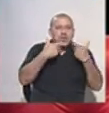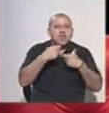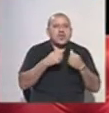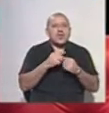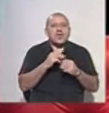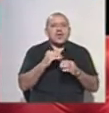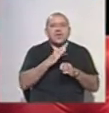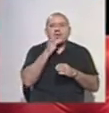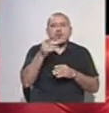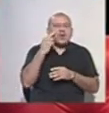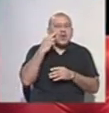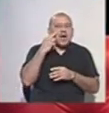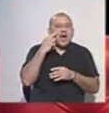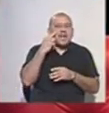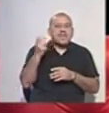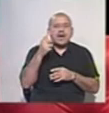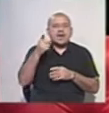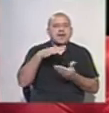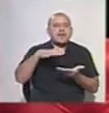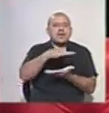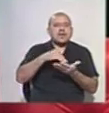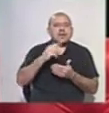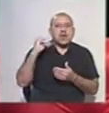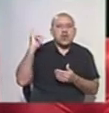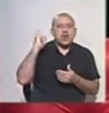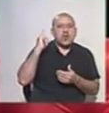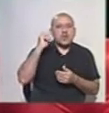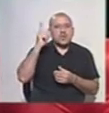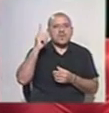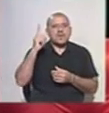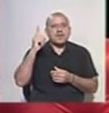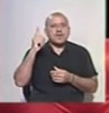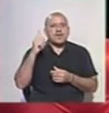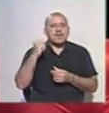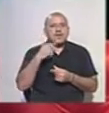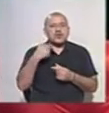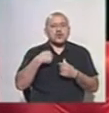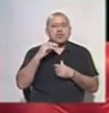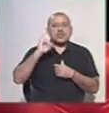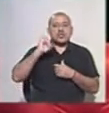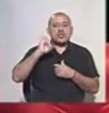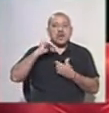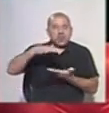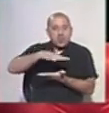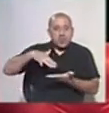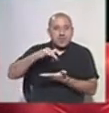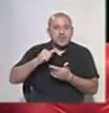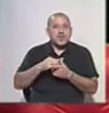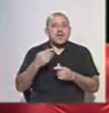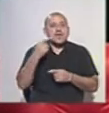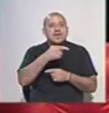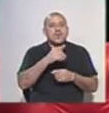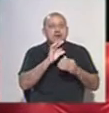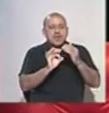yendo al bar Plaza Colón, ¿viste? Que era un bar del barrio vecino, nosotros éramos de Sayago, y amanecíamos, ¿viste? Y